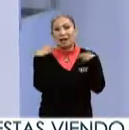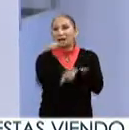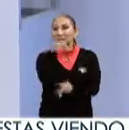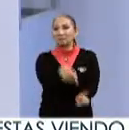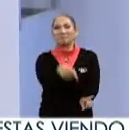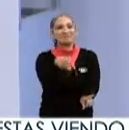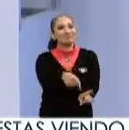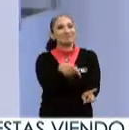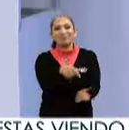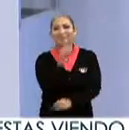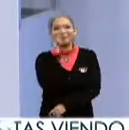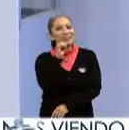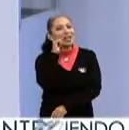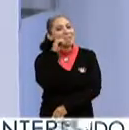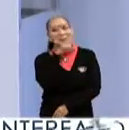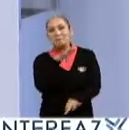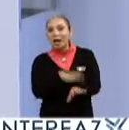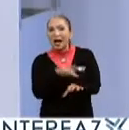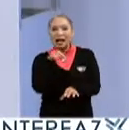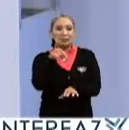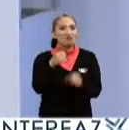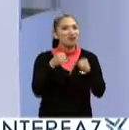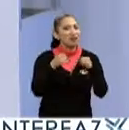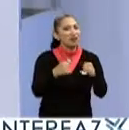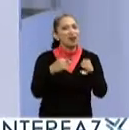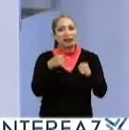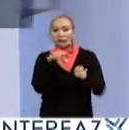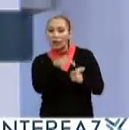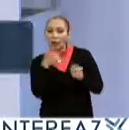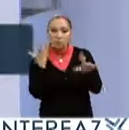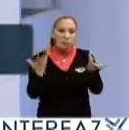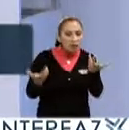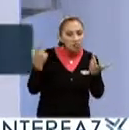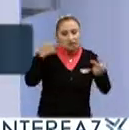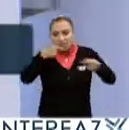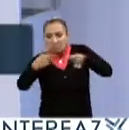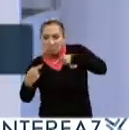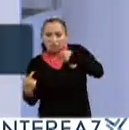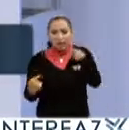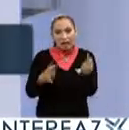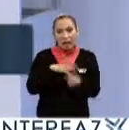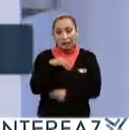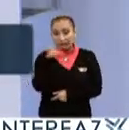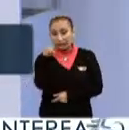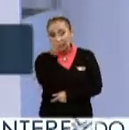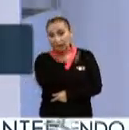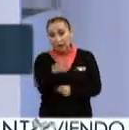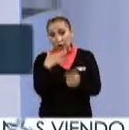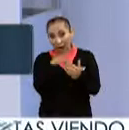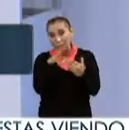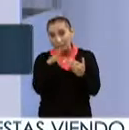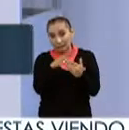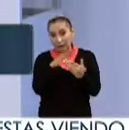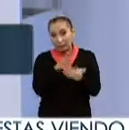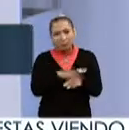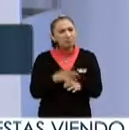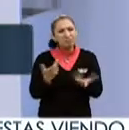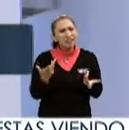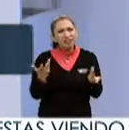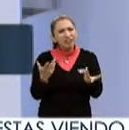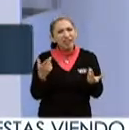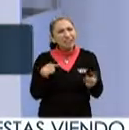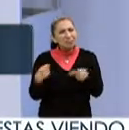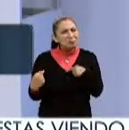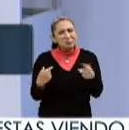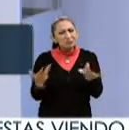profesores siempre marca ahí disensos, ¿no? Fue uno de las mesas por lo menos. ¿Por qué